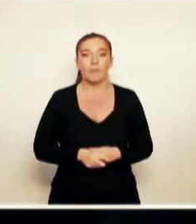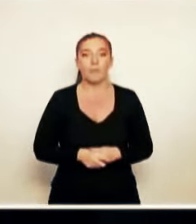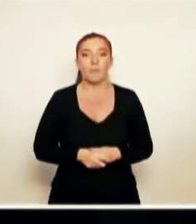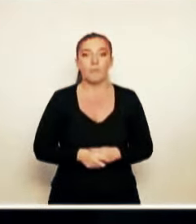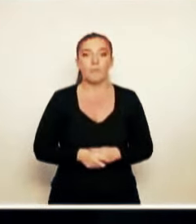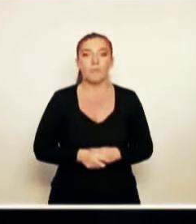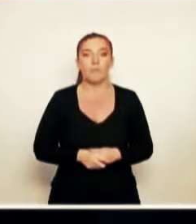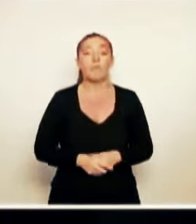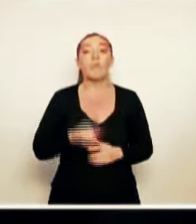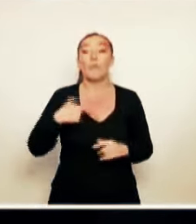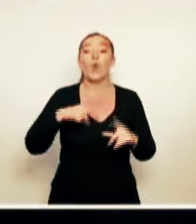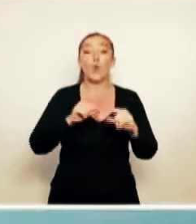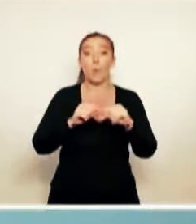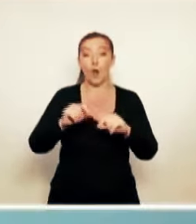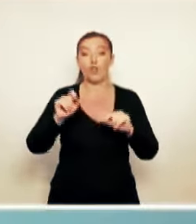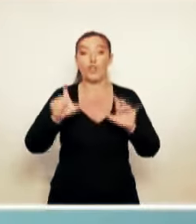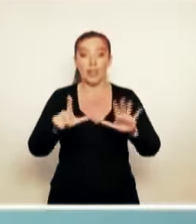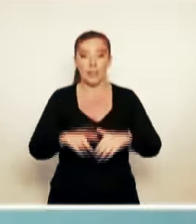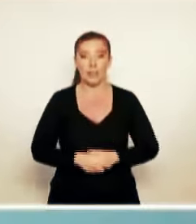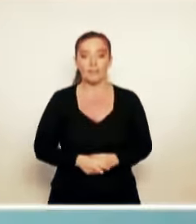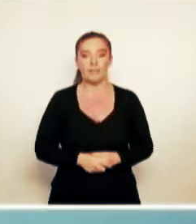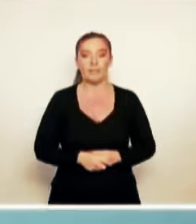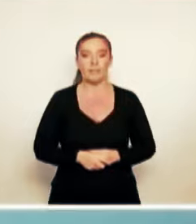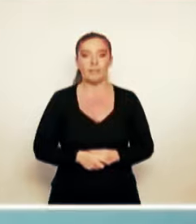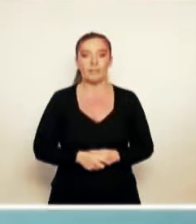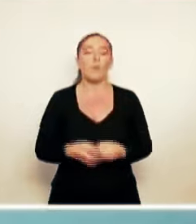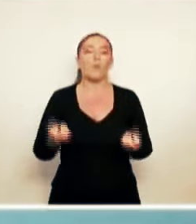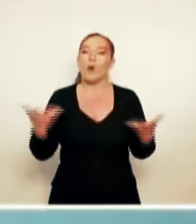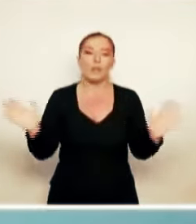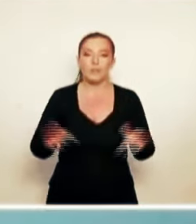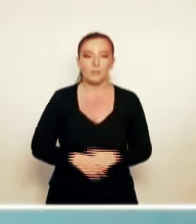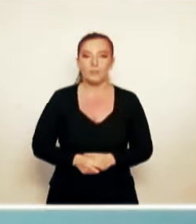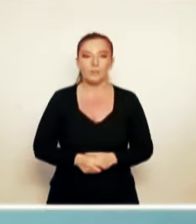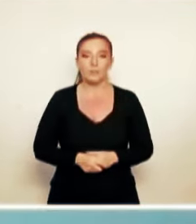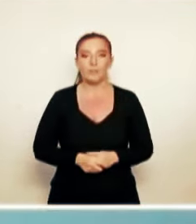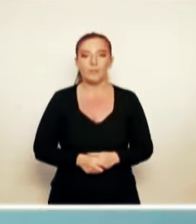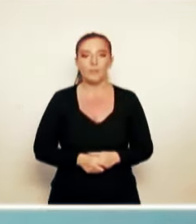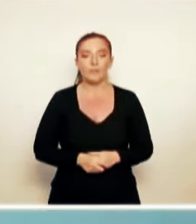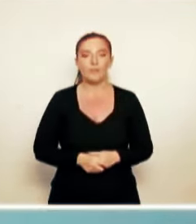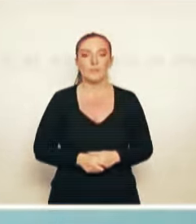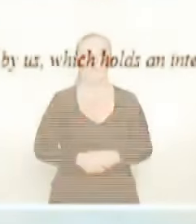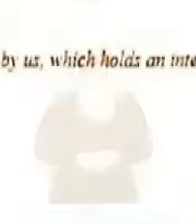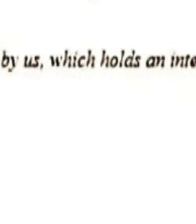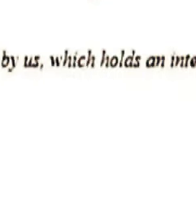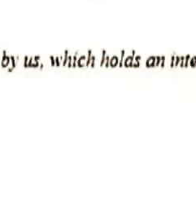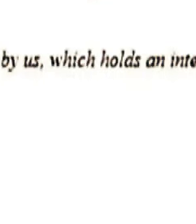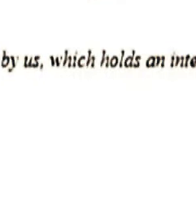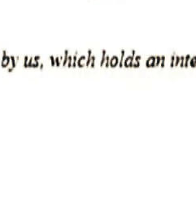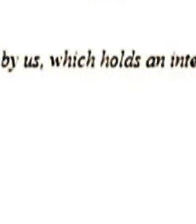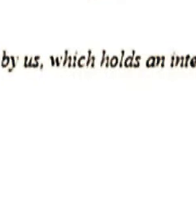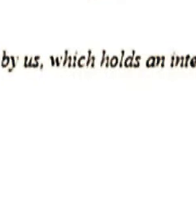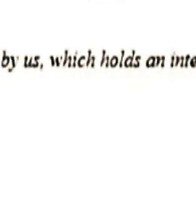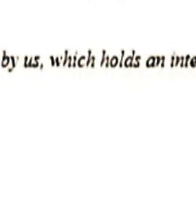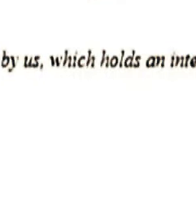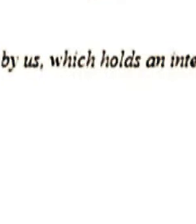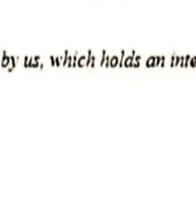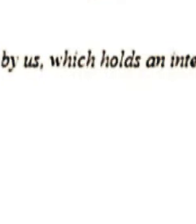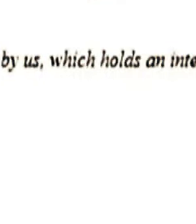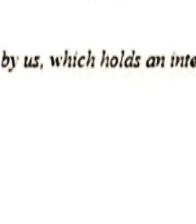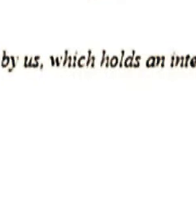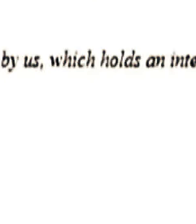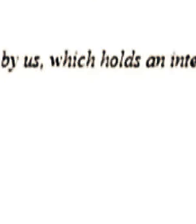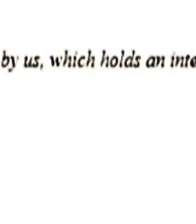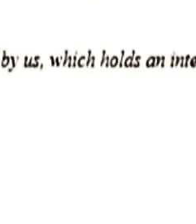también la número 7. Bien. Este es de Pampa Energía, es un margen de